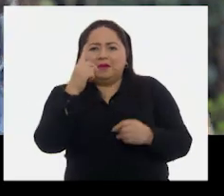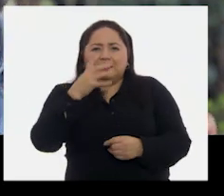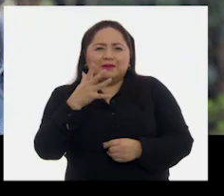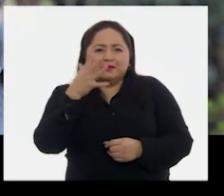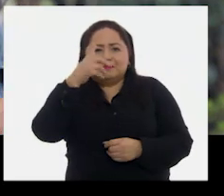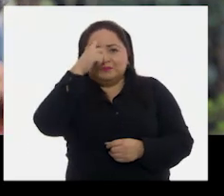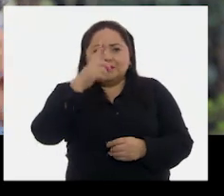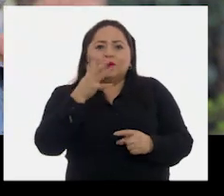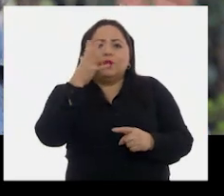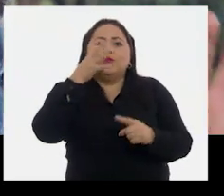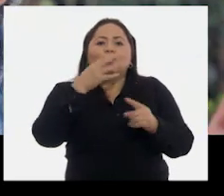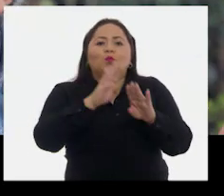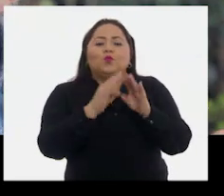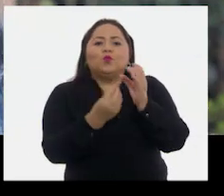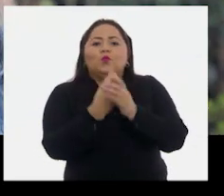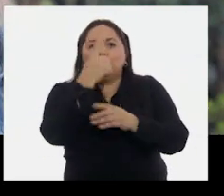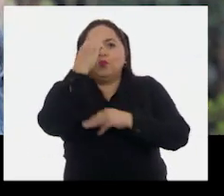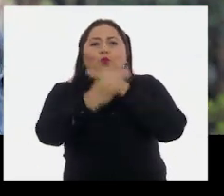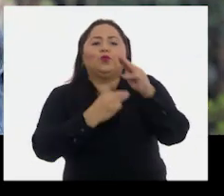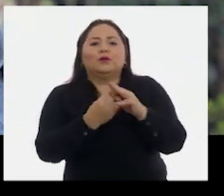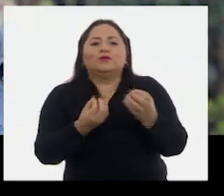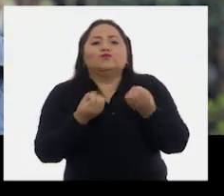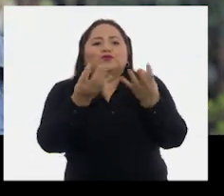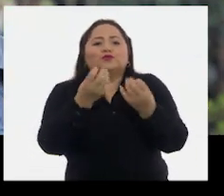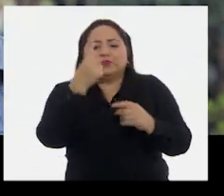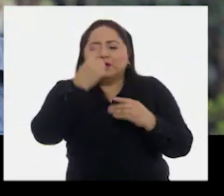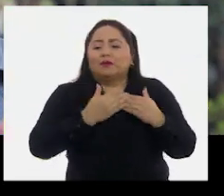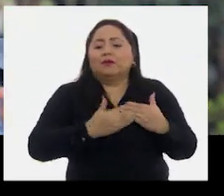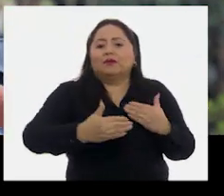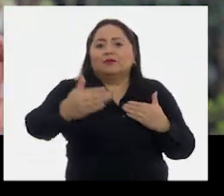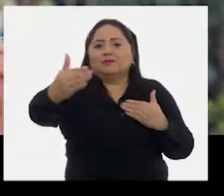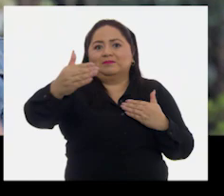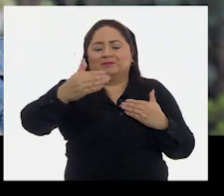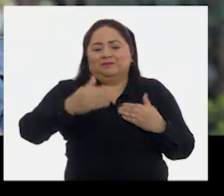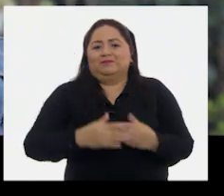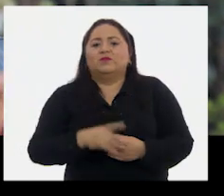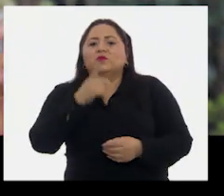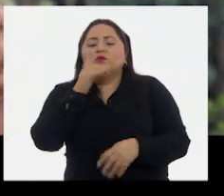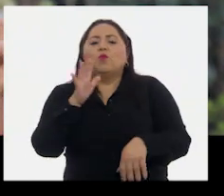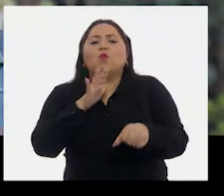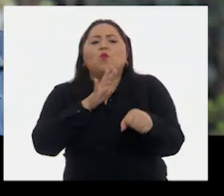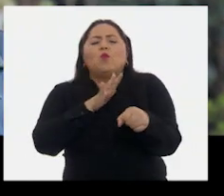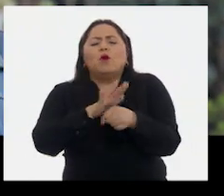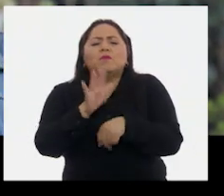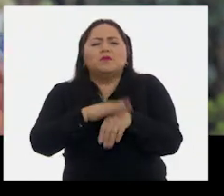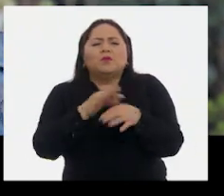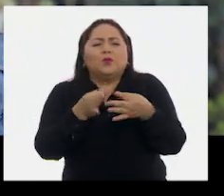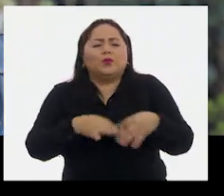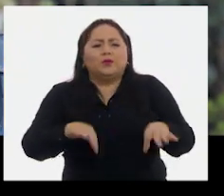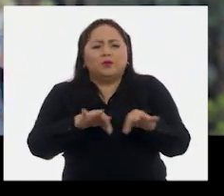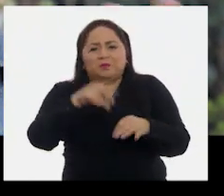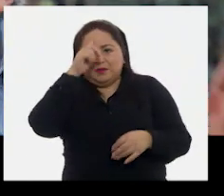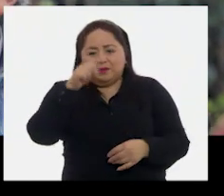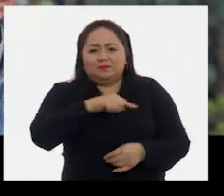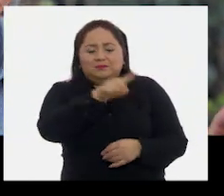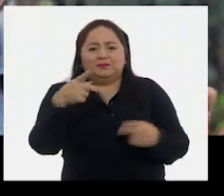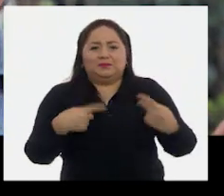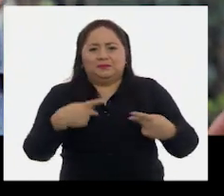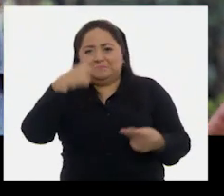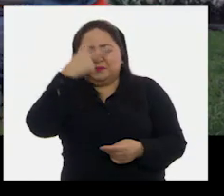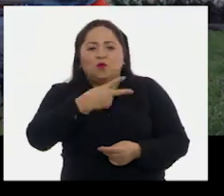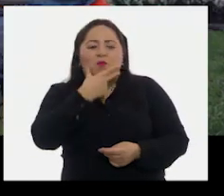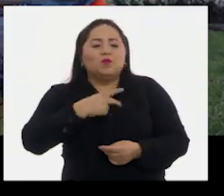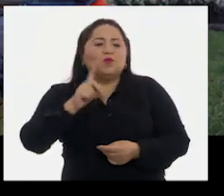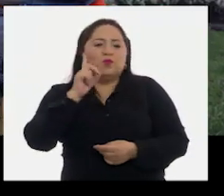aclararle al mundo y de proyectarle al mundo, ¿verdad?, cuáles son los elementos que hacen a los mexicanos